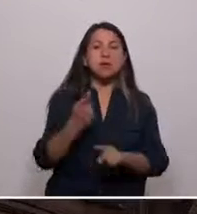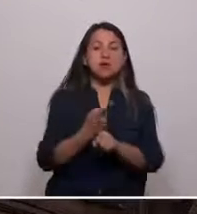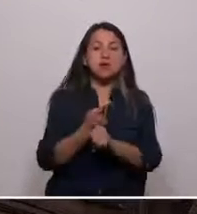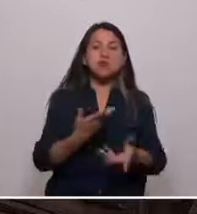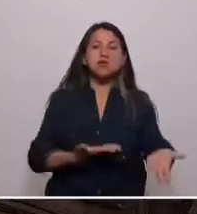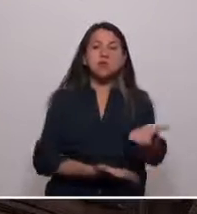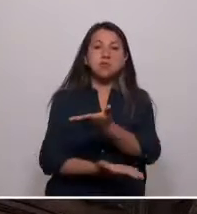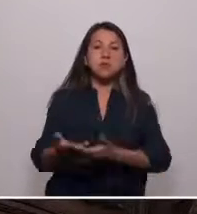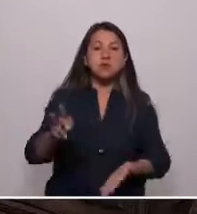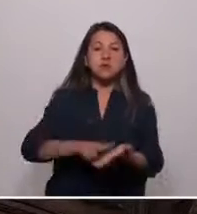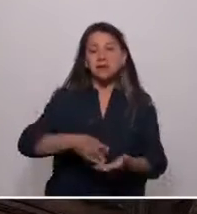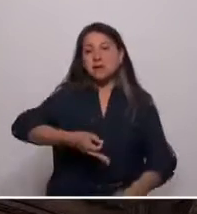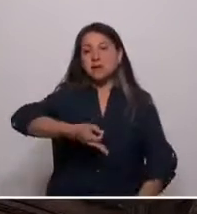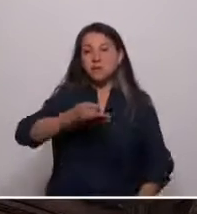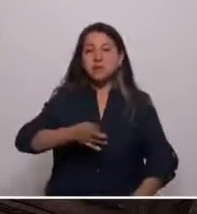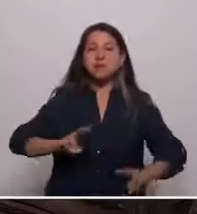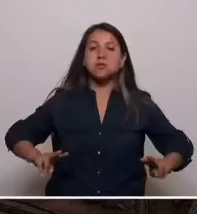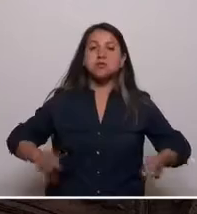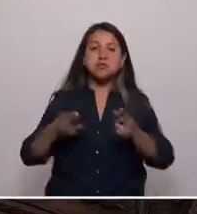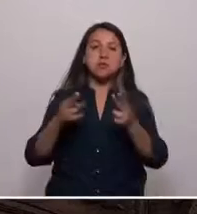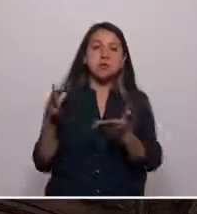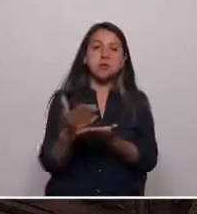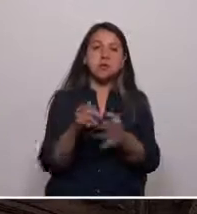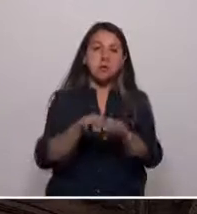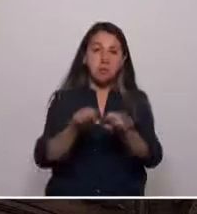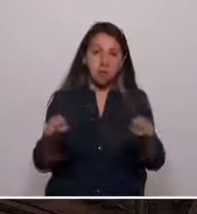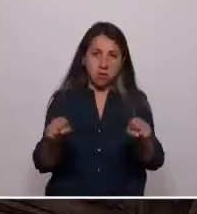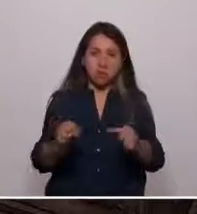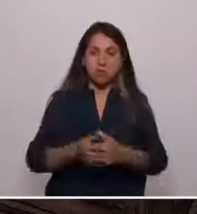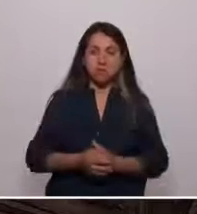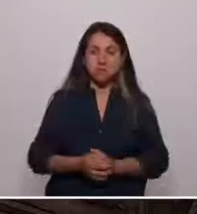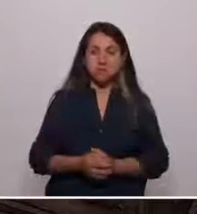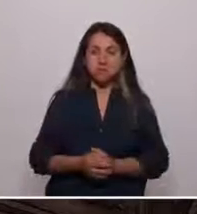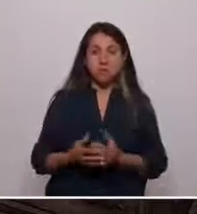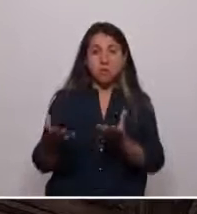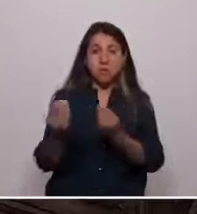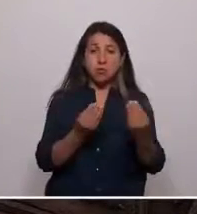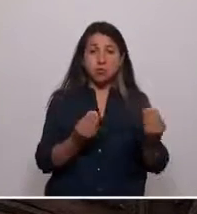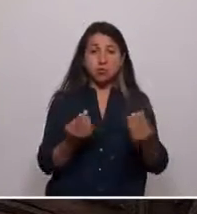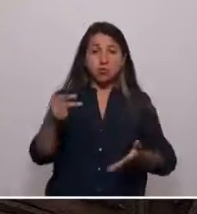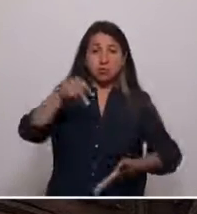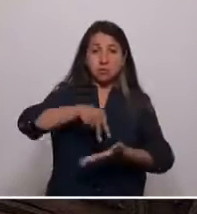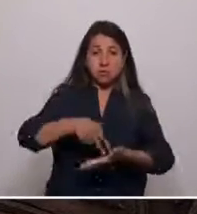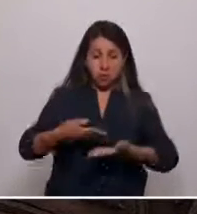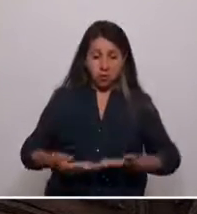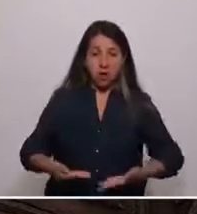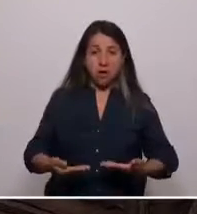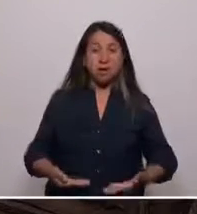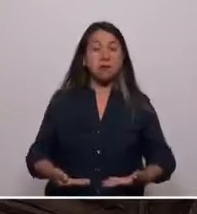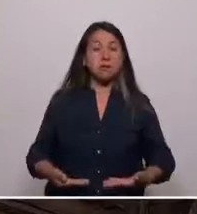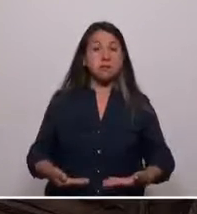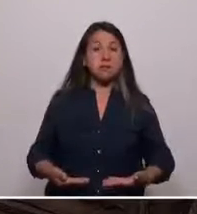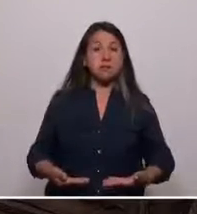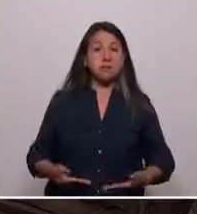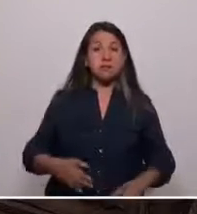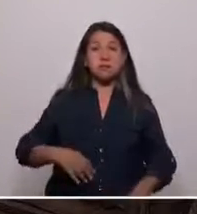que realmente construya acuerdos. Muchos llegamos aquí antagónicos del